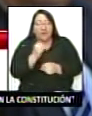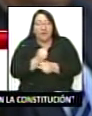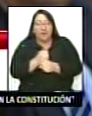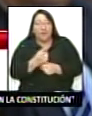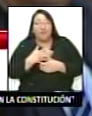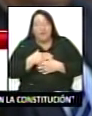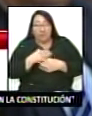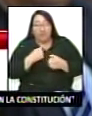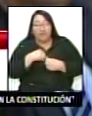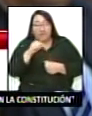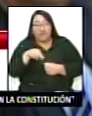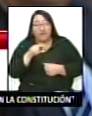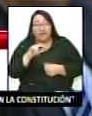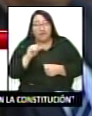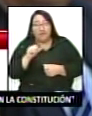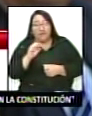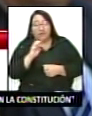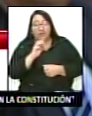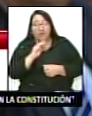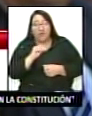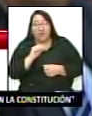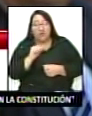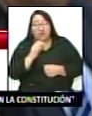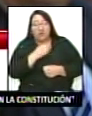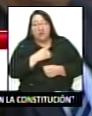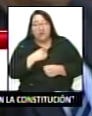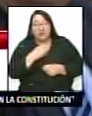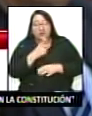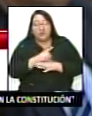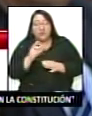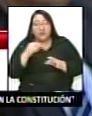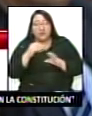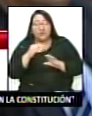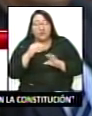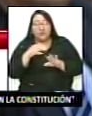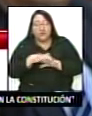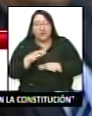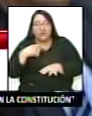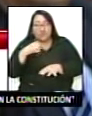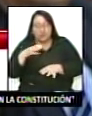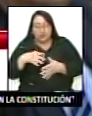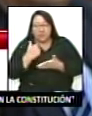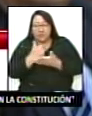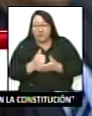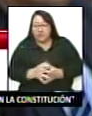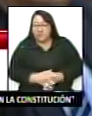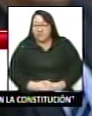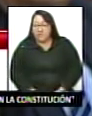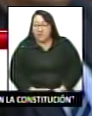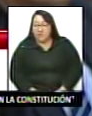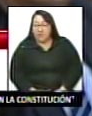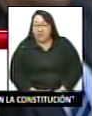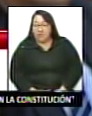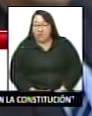con Jaliwarma, con el Ministerio de Desarrollo e Inclusión Social para poder llevar a cabo esta ley.